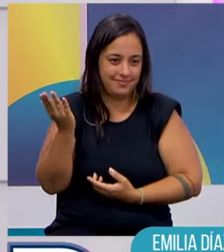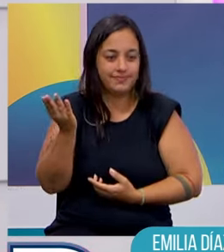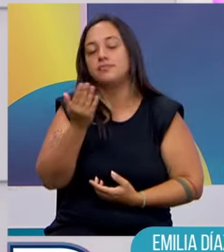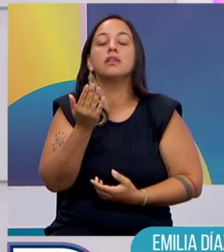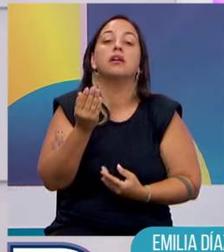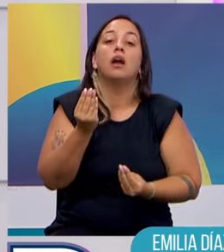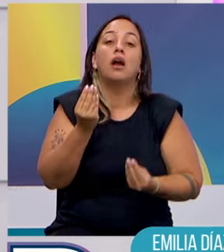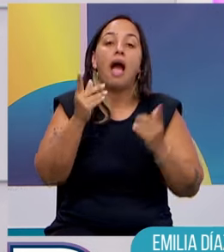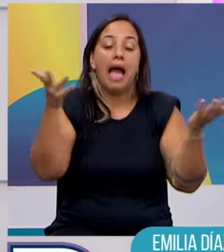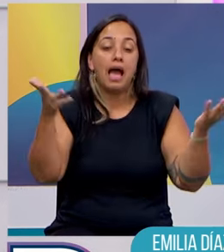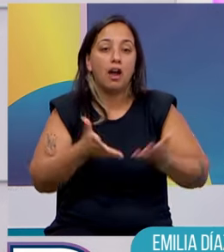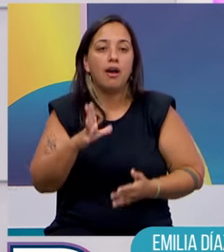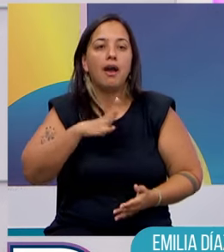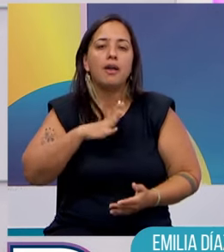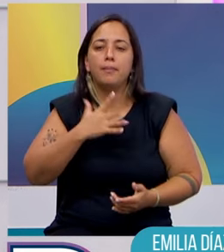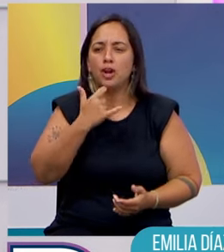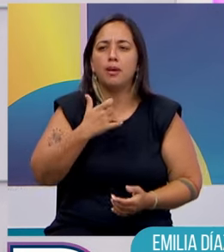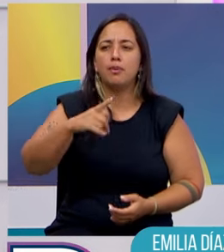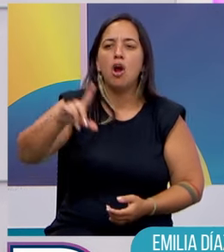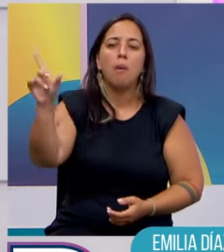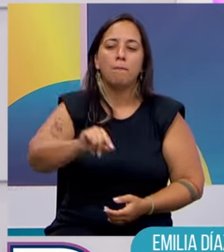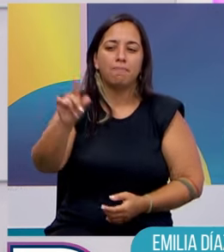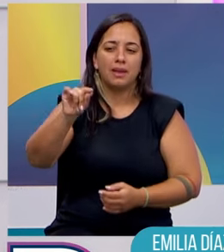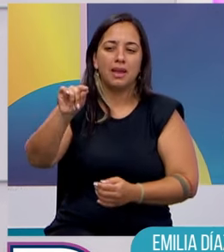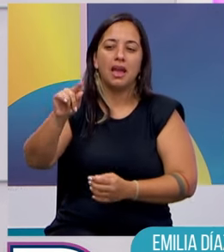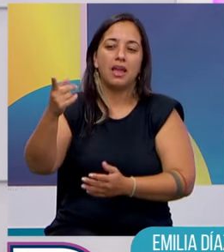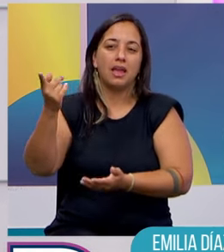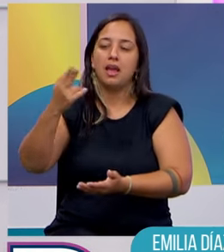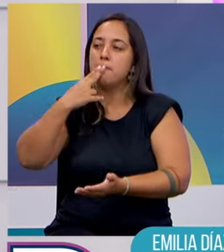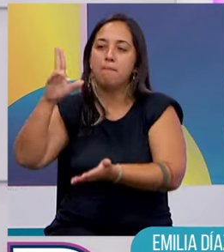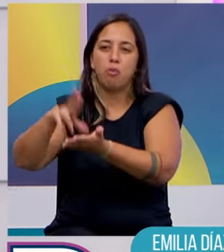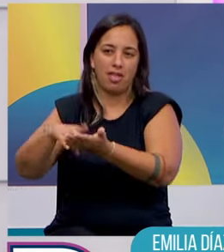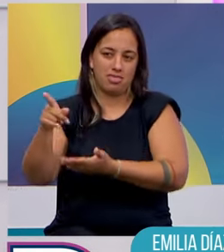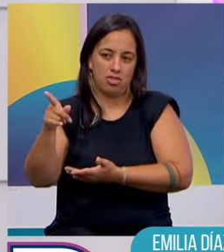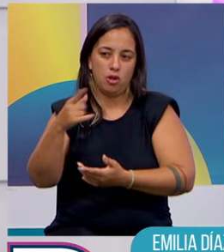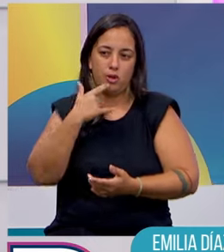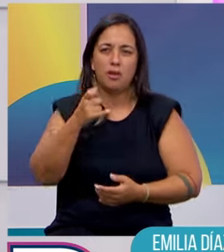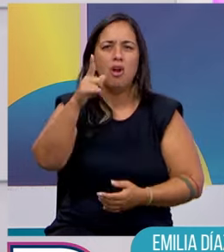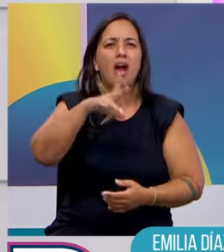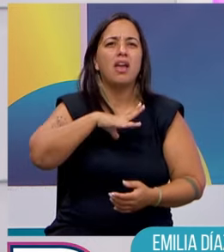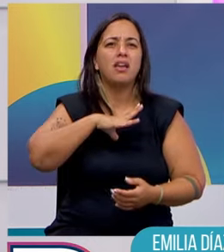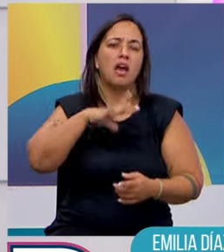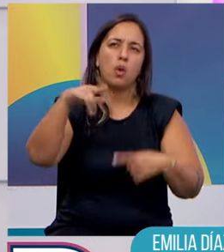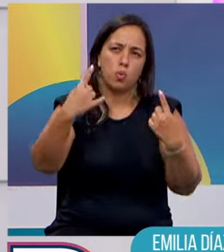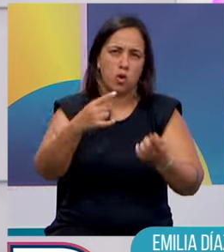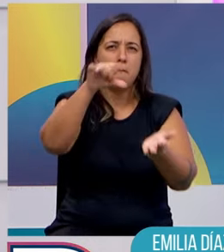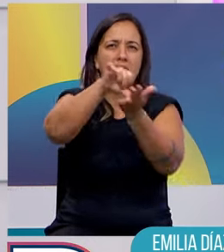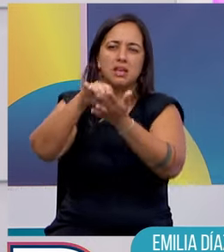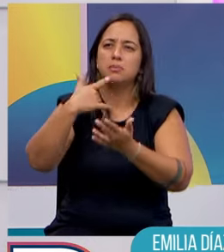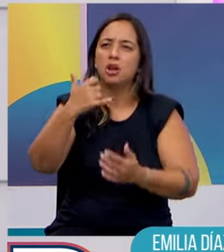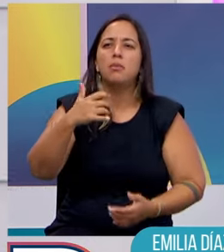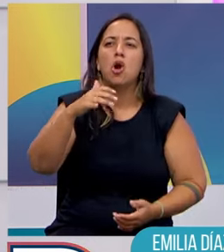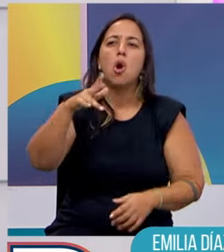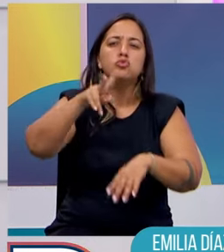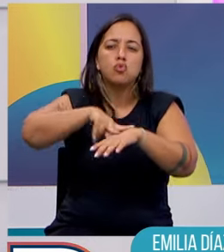de baja de impuestos en muchos países desarrollados. El Partido Verde, digamos, en Finlandia,